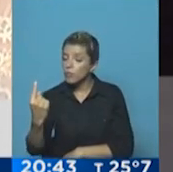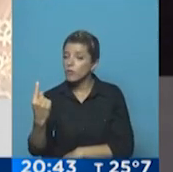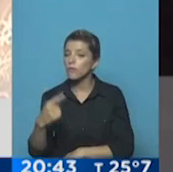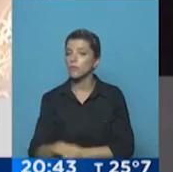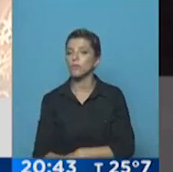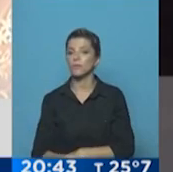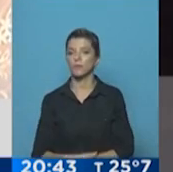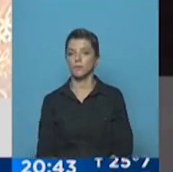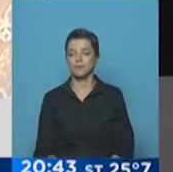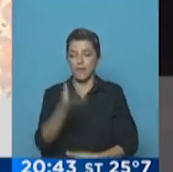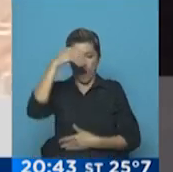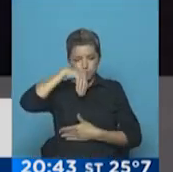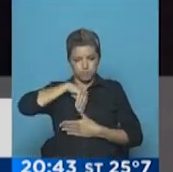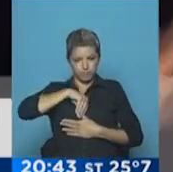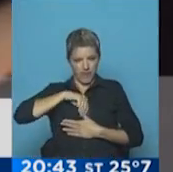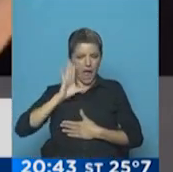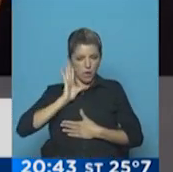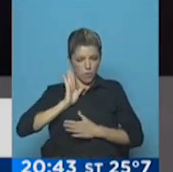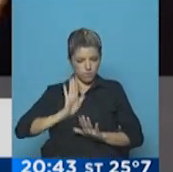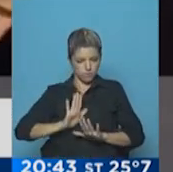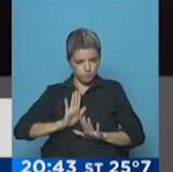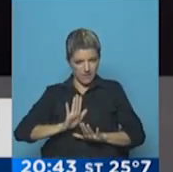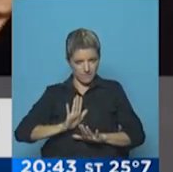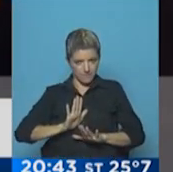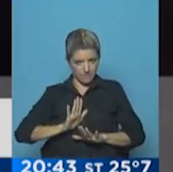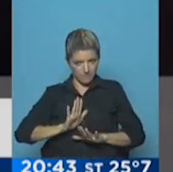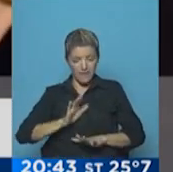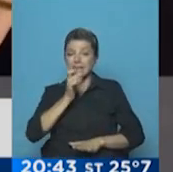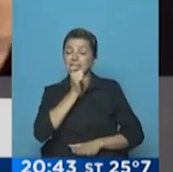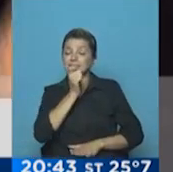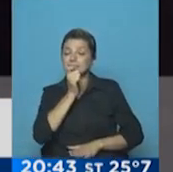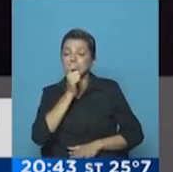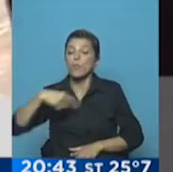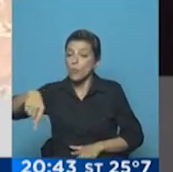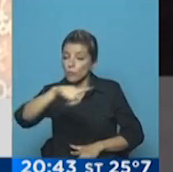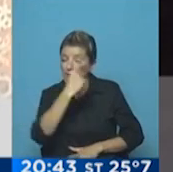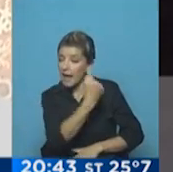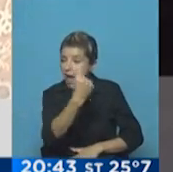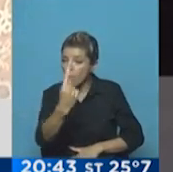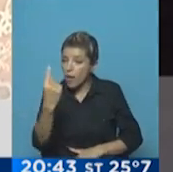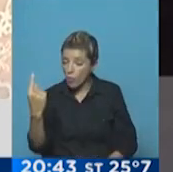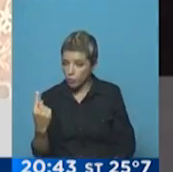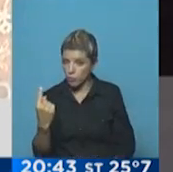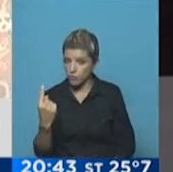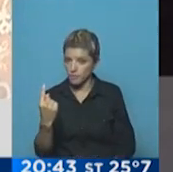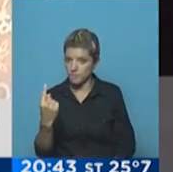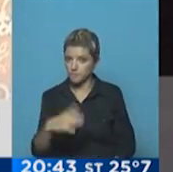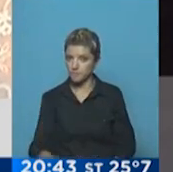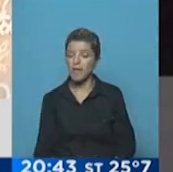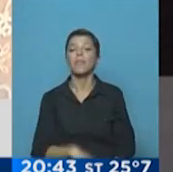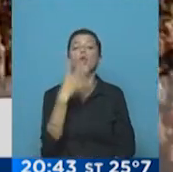tiene un dirigente adentro, y que cuando cada uno de ustedes, cada uno de